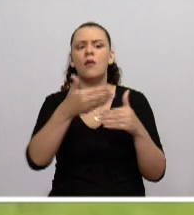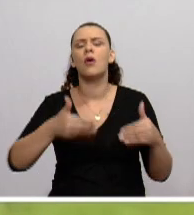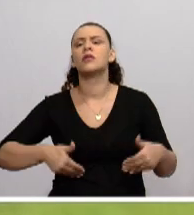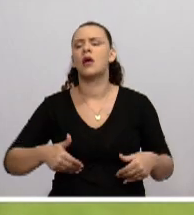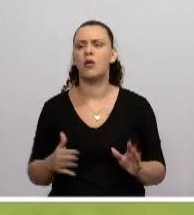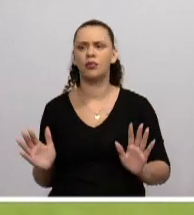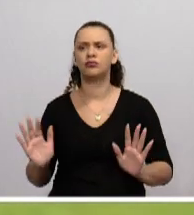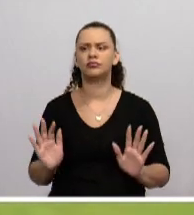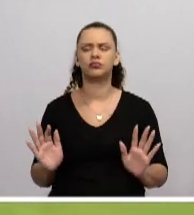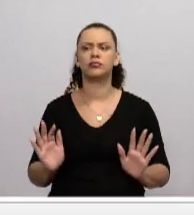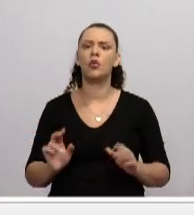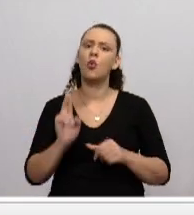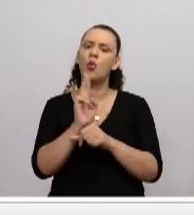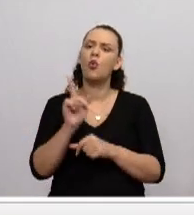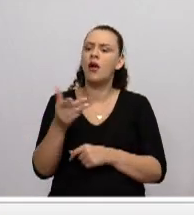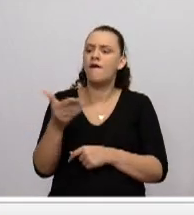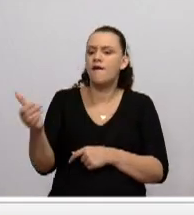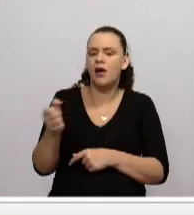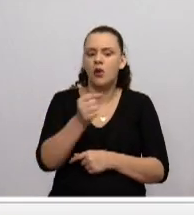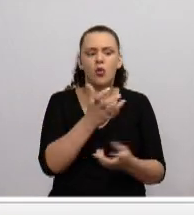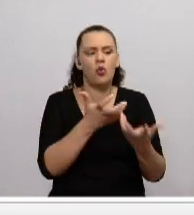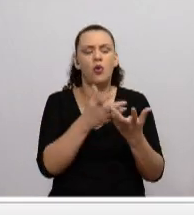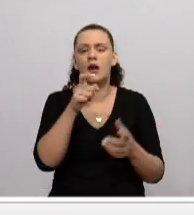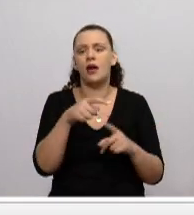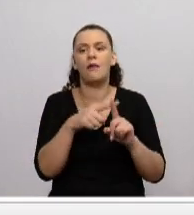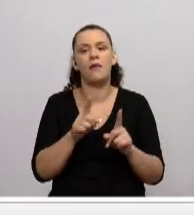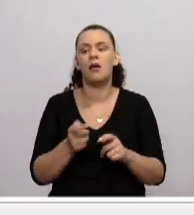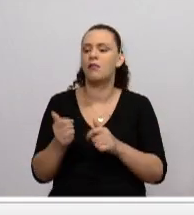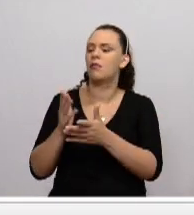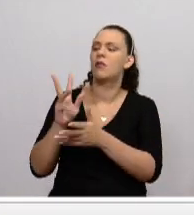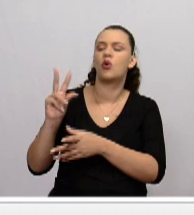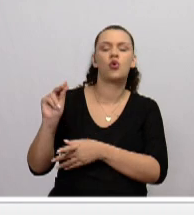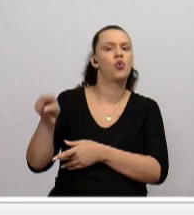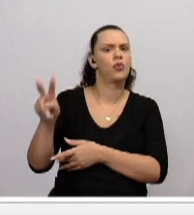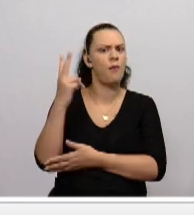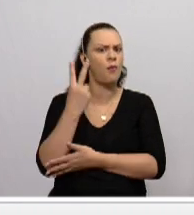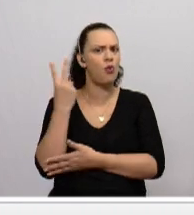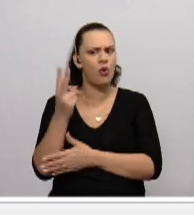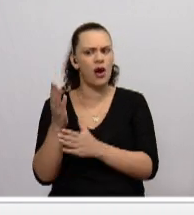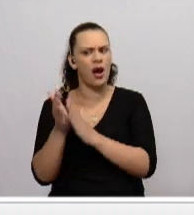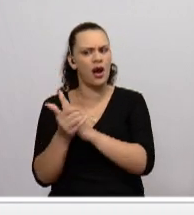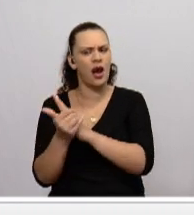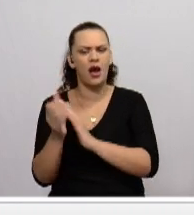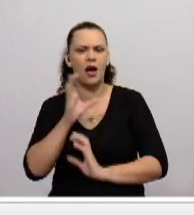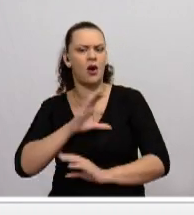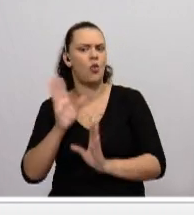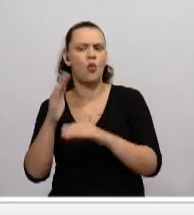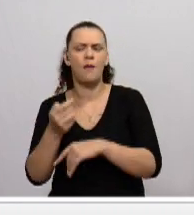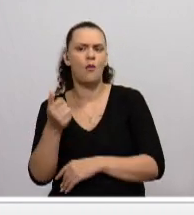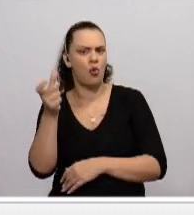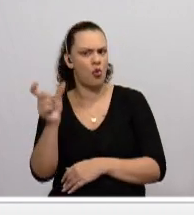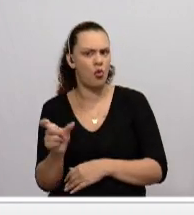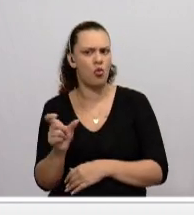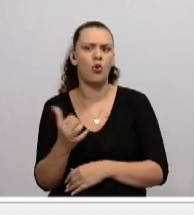entrenador utilice ese recurso acorde a la necesidad es pero se prescinde un volante de características de las que no abundan esa es la realidad